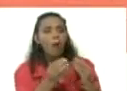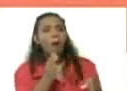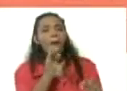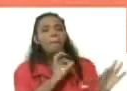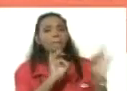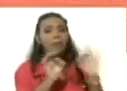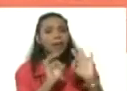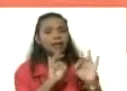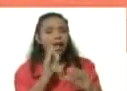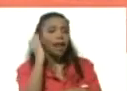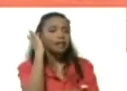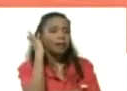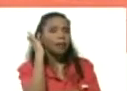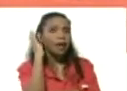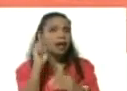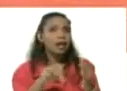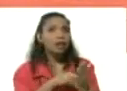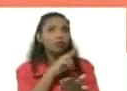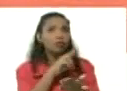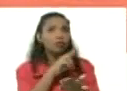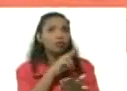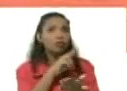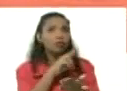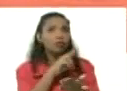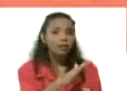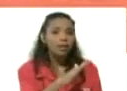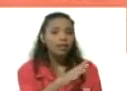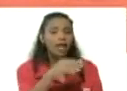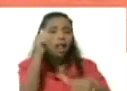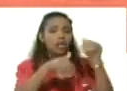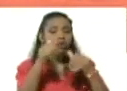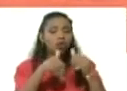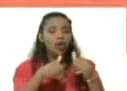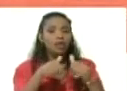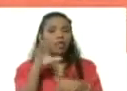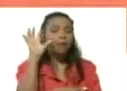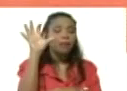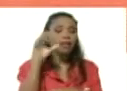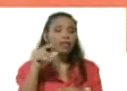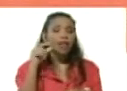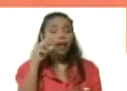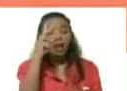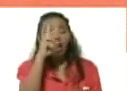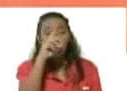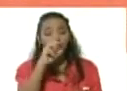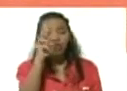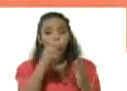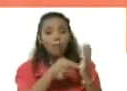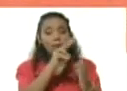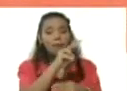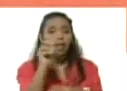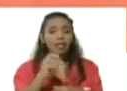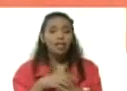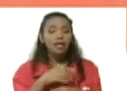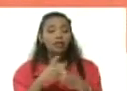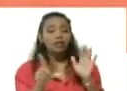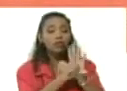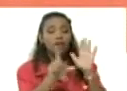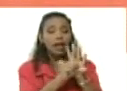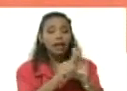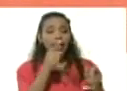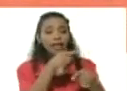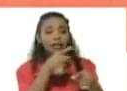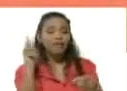la Asamblea Nacional Constituyente Arias 2020 y si pueden, a través de mecanismos legales, detener estos